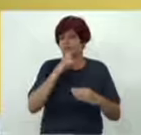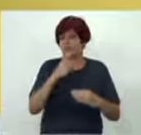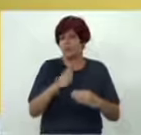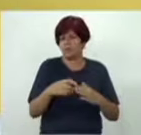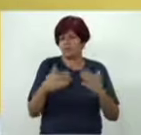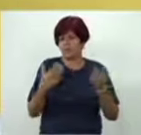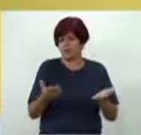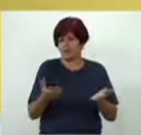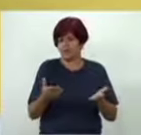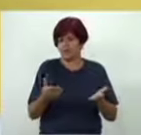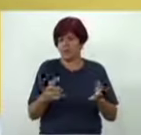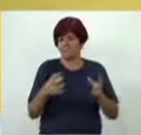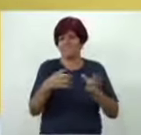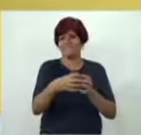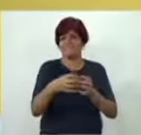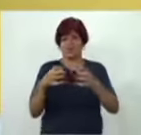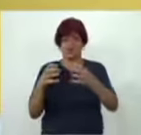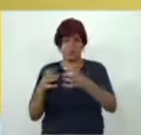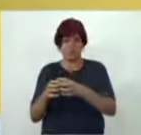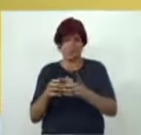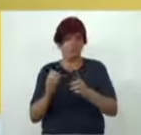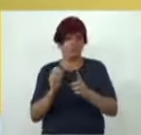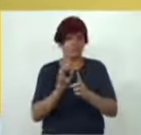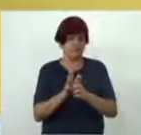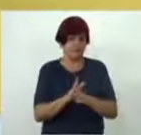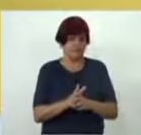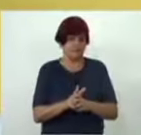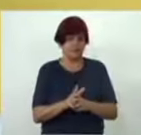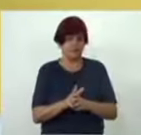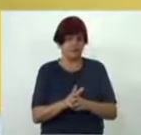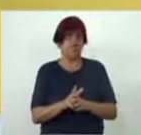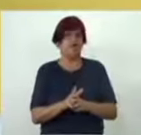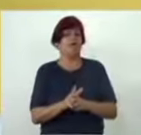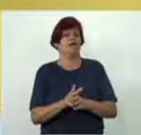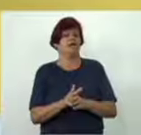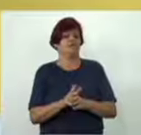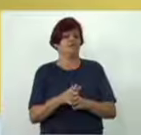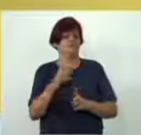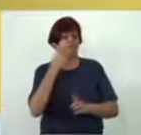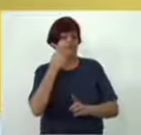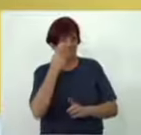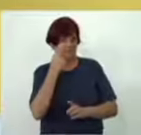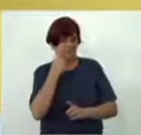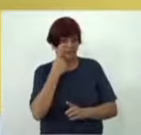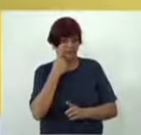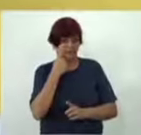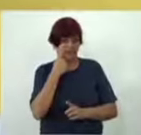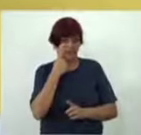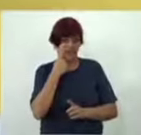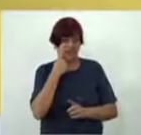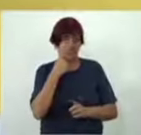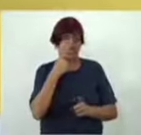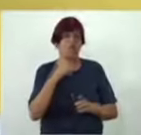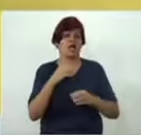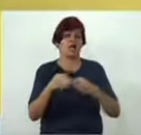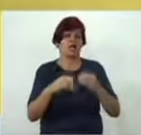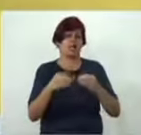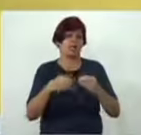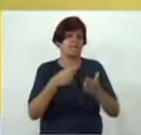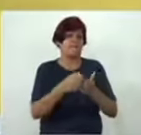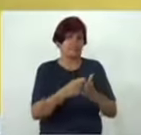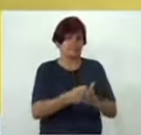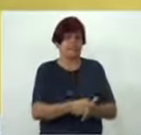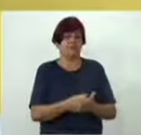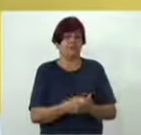dan en el conjunto inicial. Por tanto, hay que tener en cuenta qué materiales yo voy a